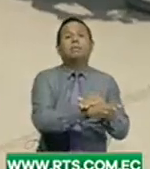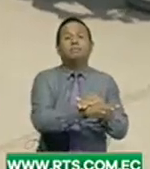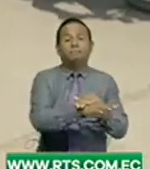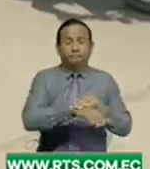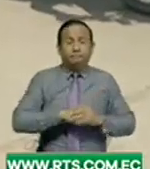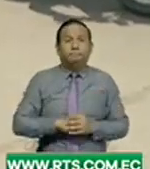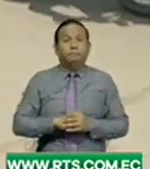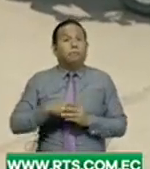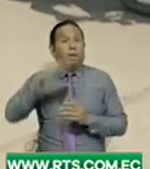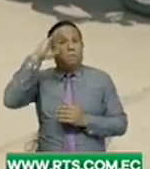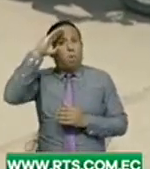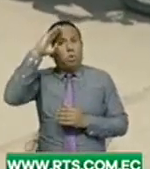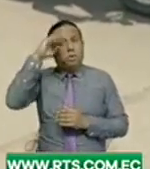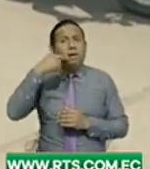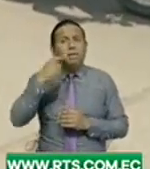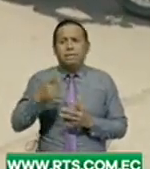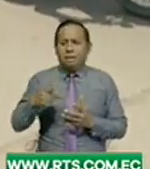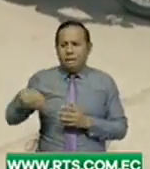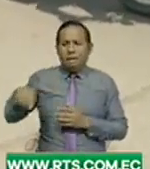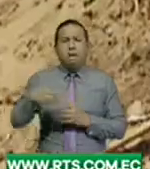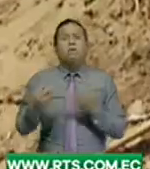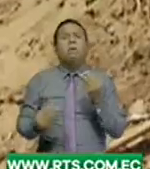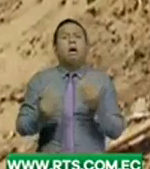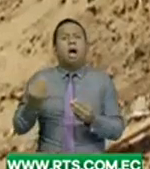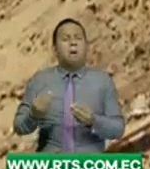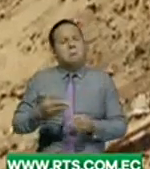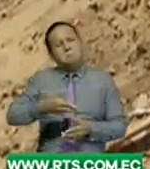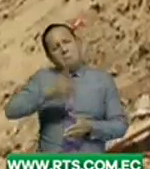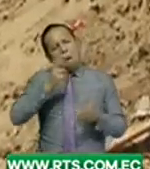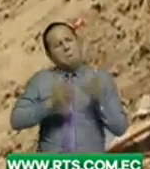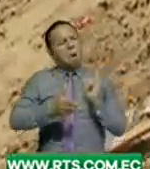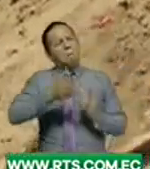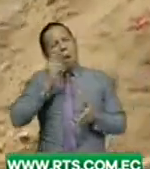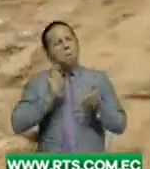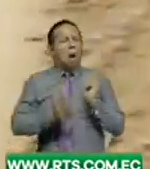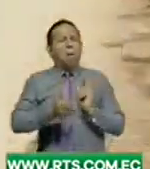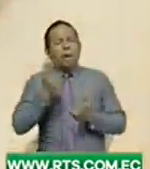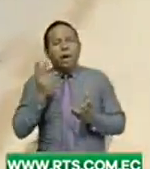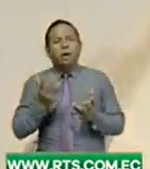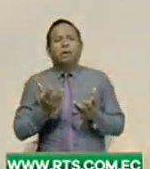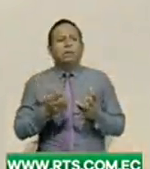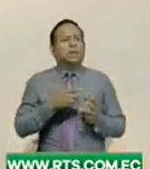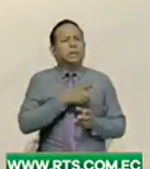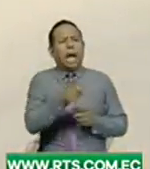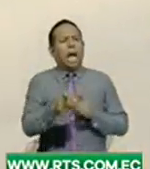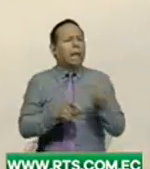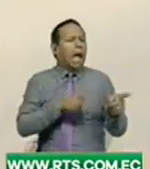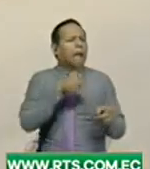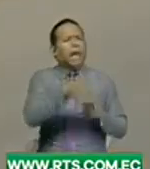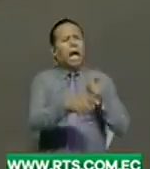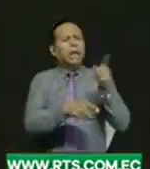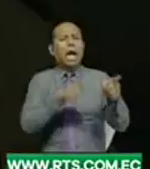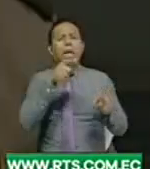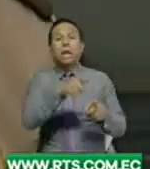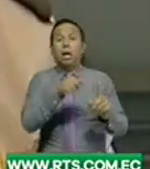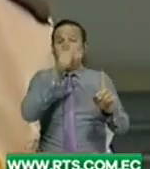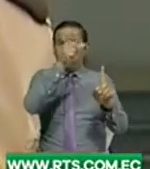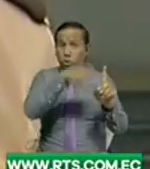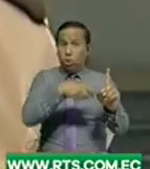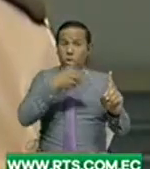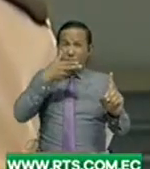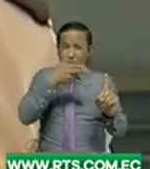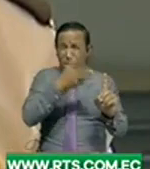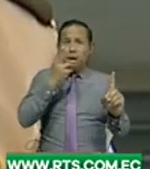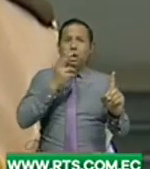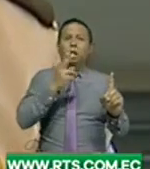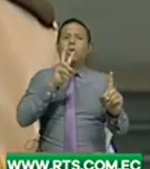su cometido, dispararon a mansalva y las balas no solo impactaron su cuerpo, el cual tenía